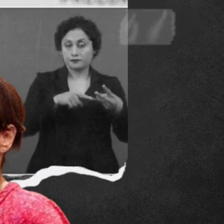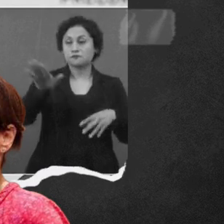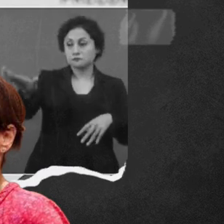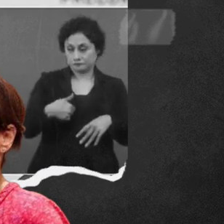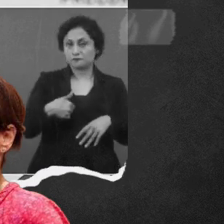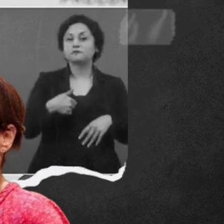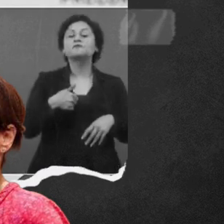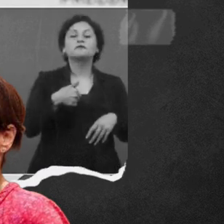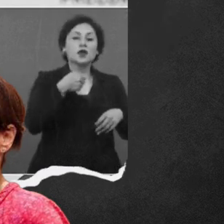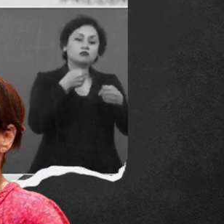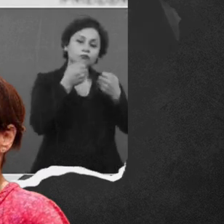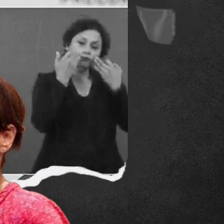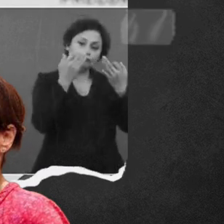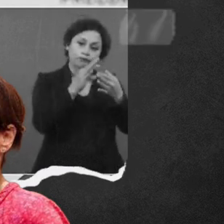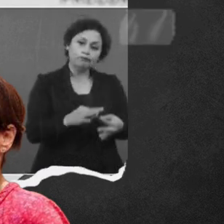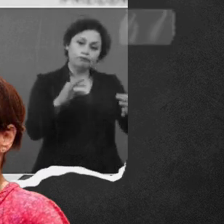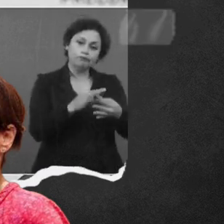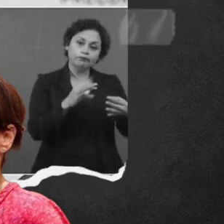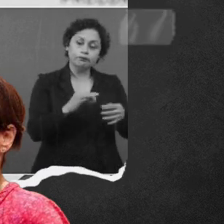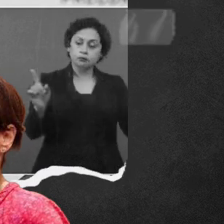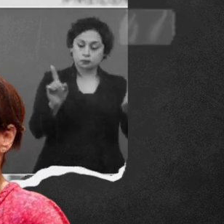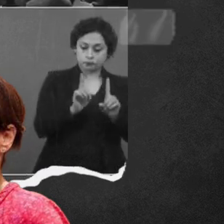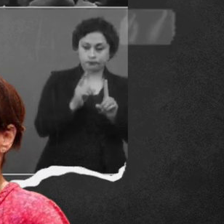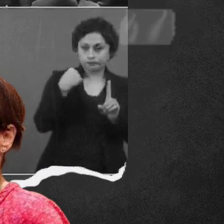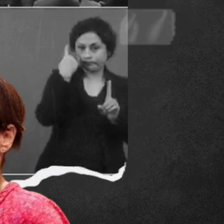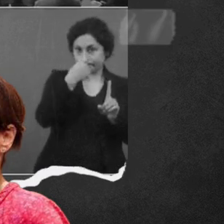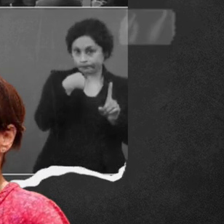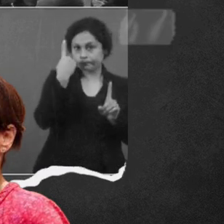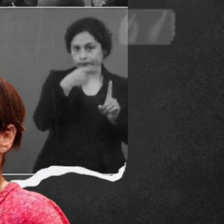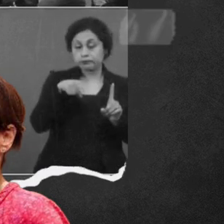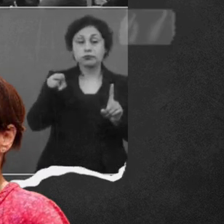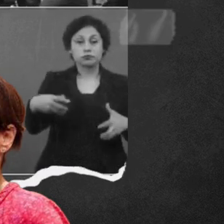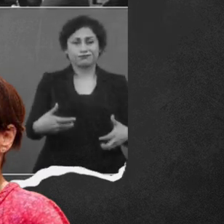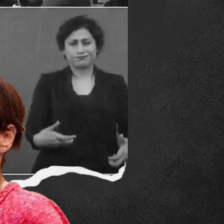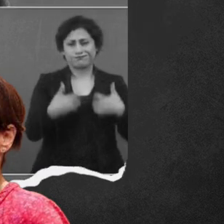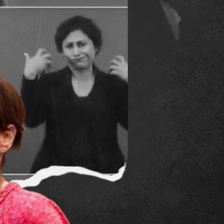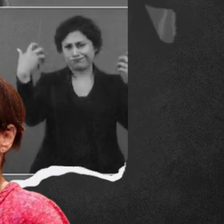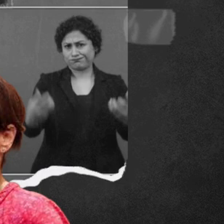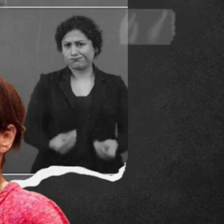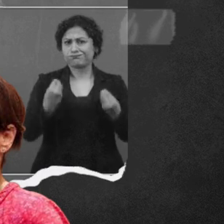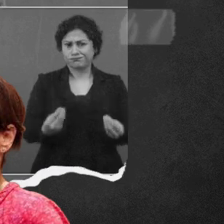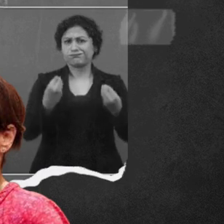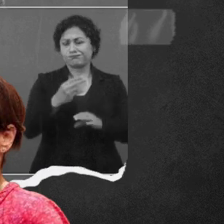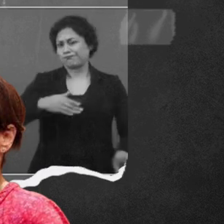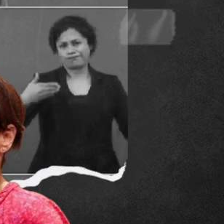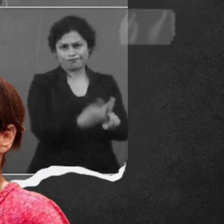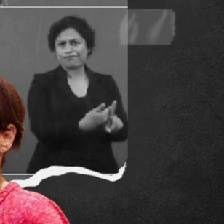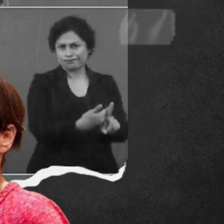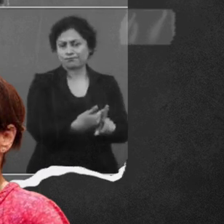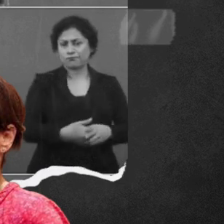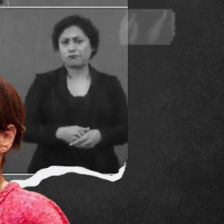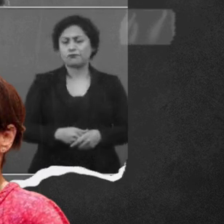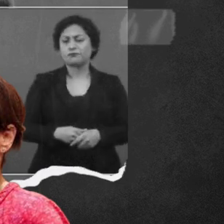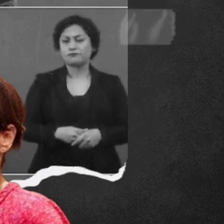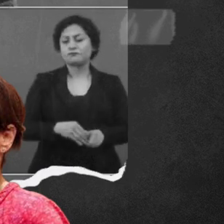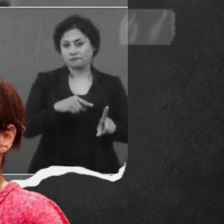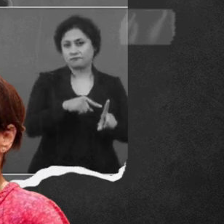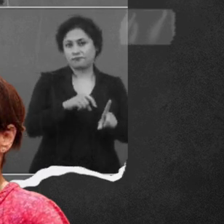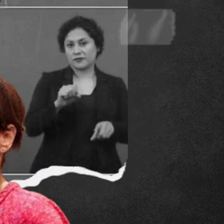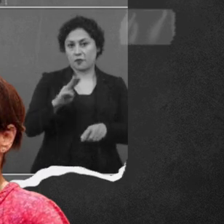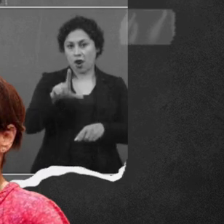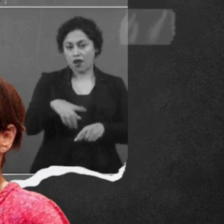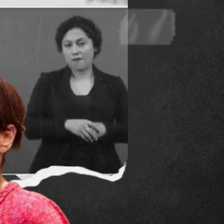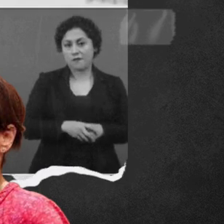declarando algunas horas y Ricardo pues se enoja muchísimo contra él, contra